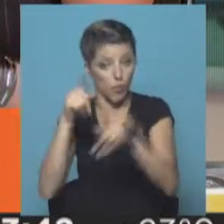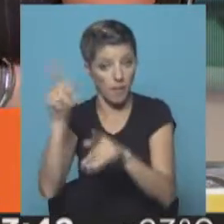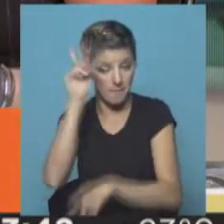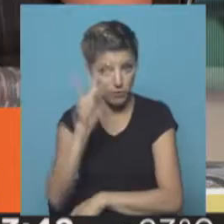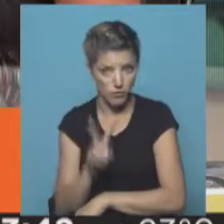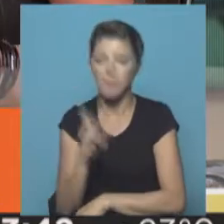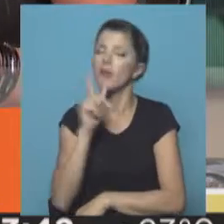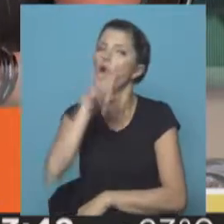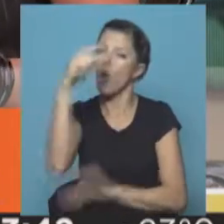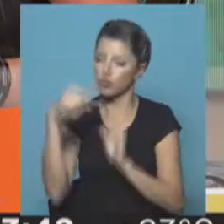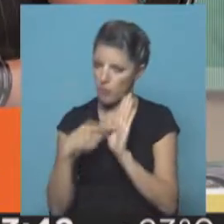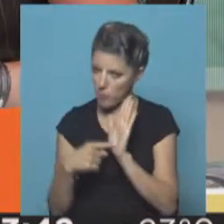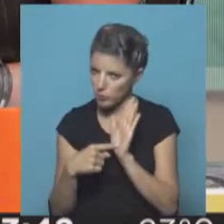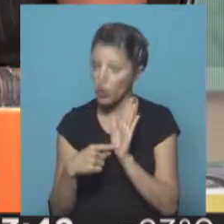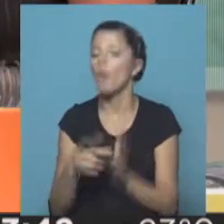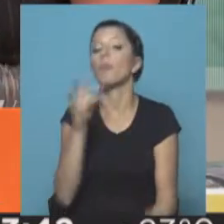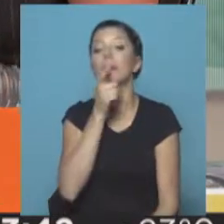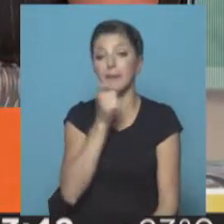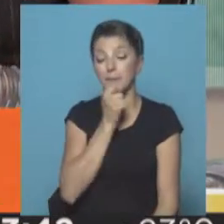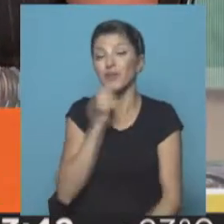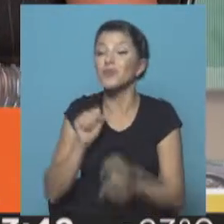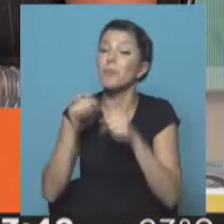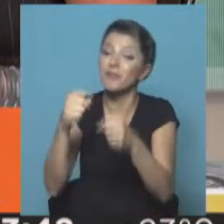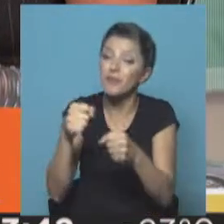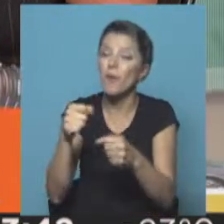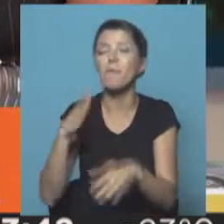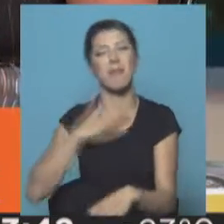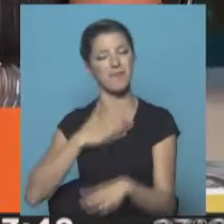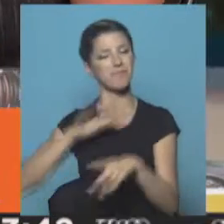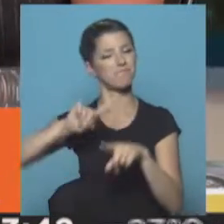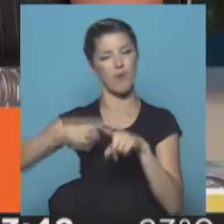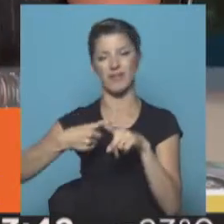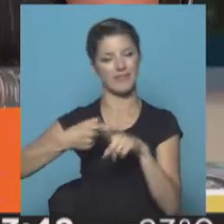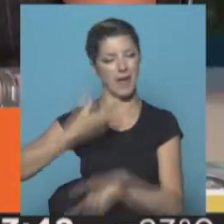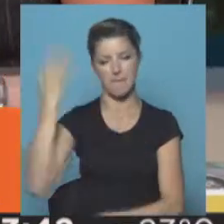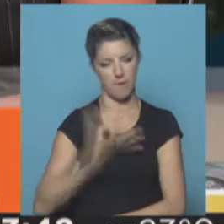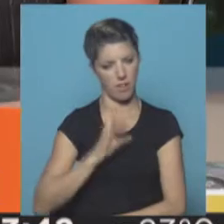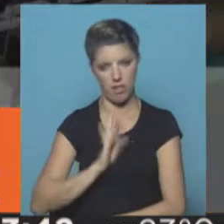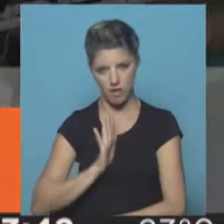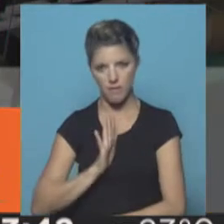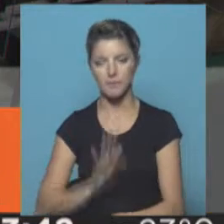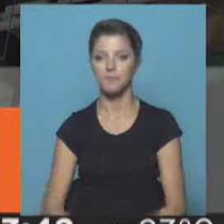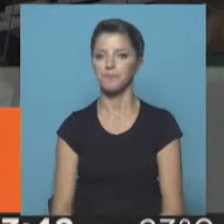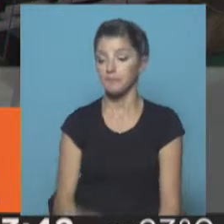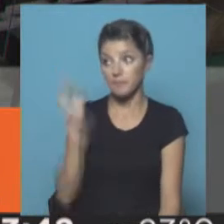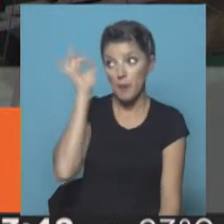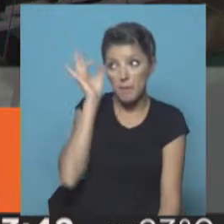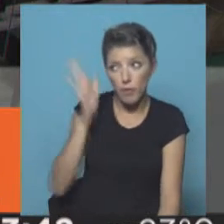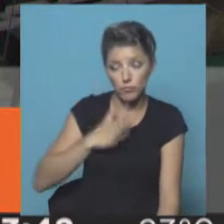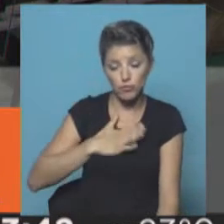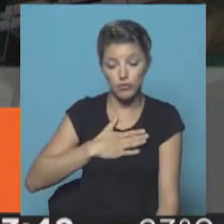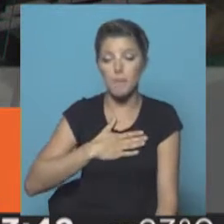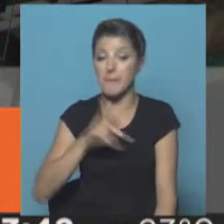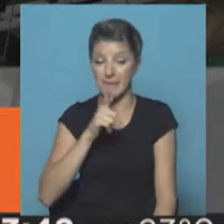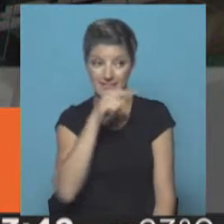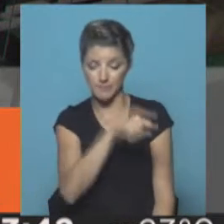con otras razones. La posible suspensión, yo creo que es de orden político, que es una decisión política. Perdón, pero yo creo que lo que está diciendo Raúl